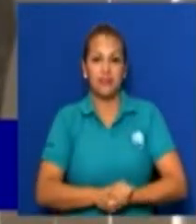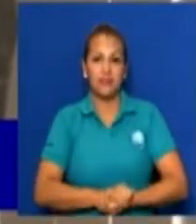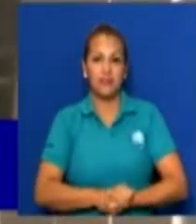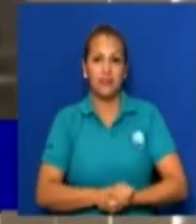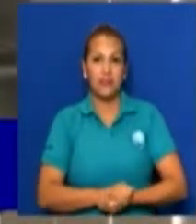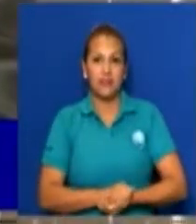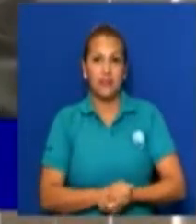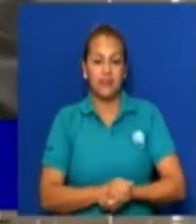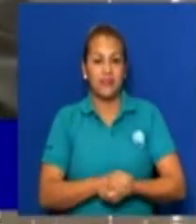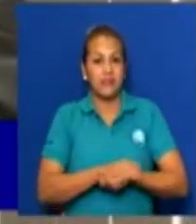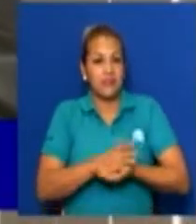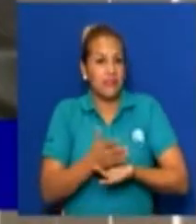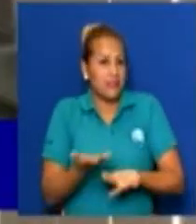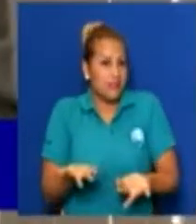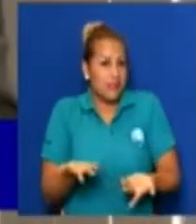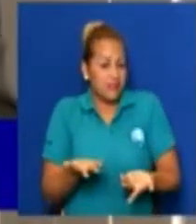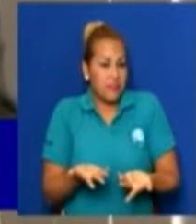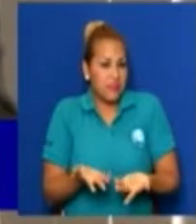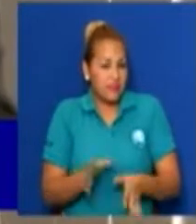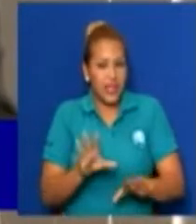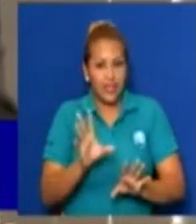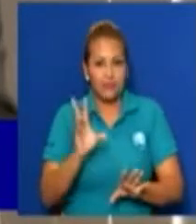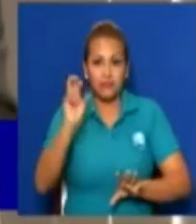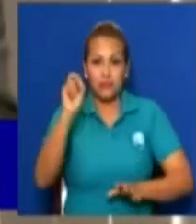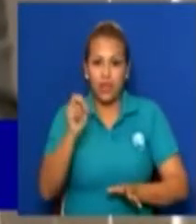Y aunque no está por ley,